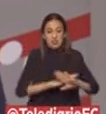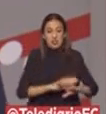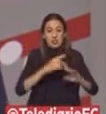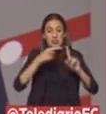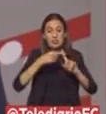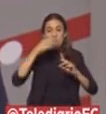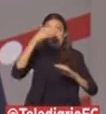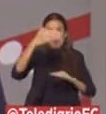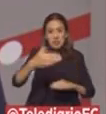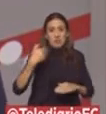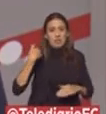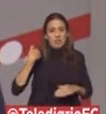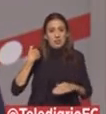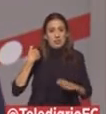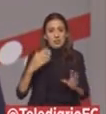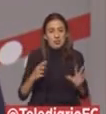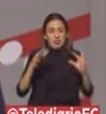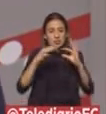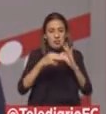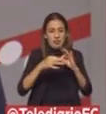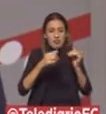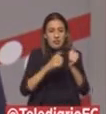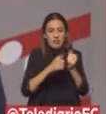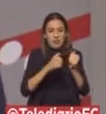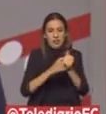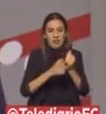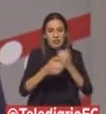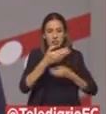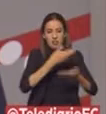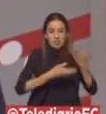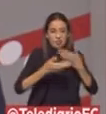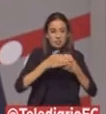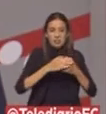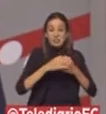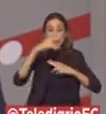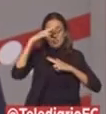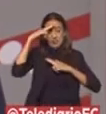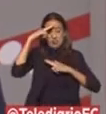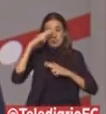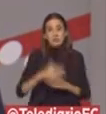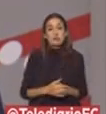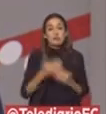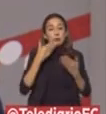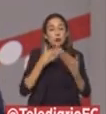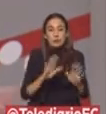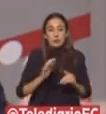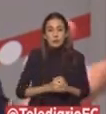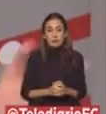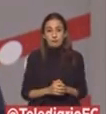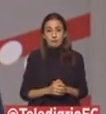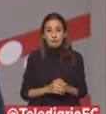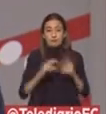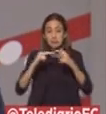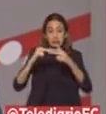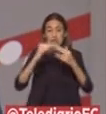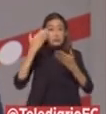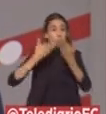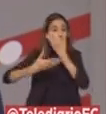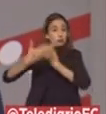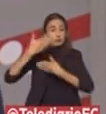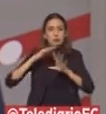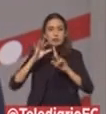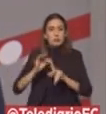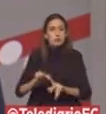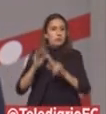porque el ecuador tiene una relación muy cercana de cooperación con el ejército chileno y ahí está es una relación histórica desde